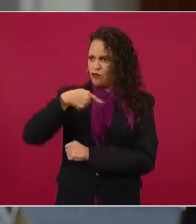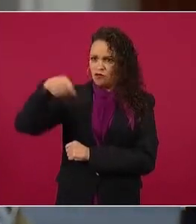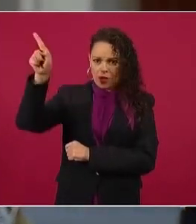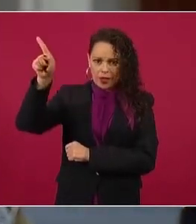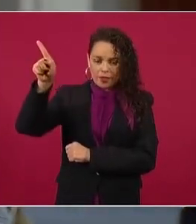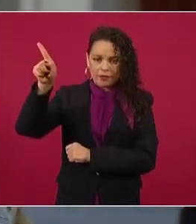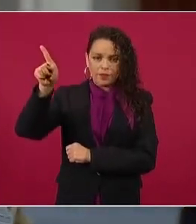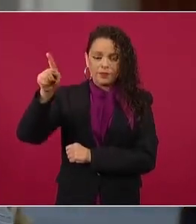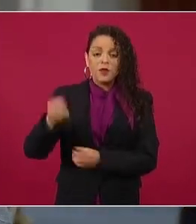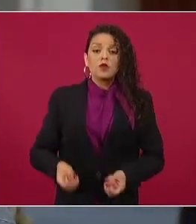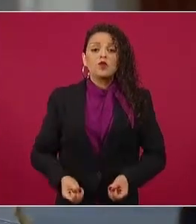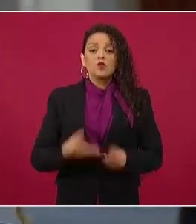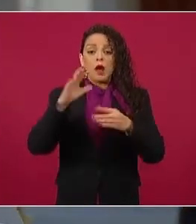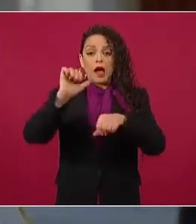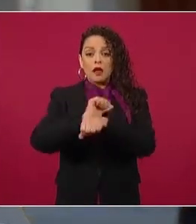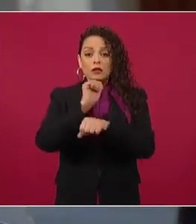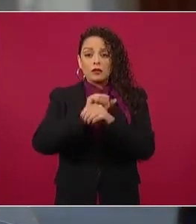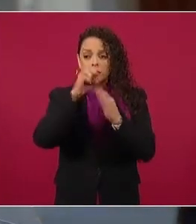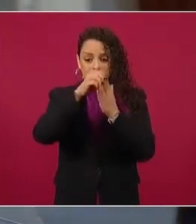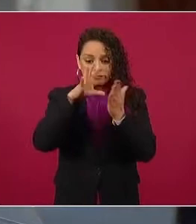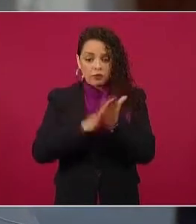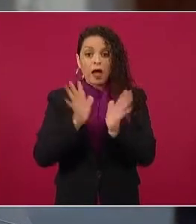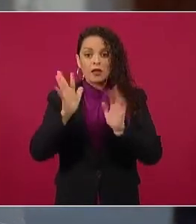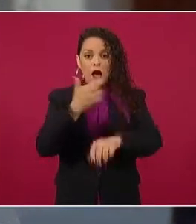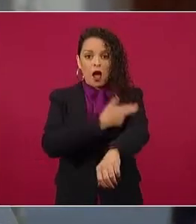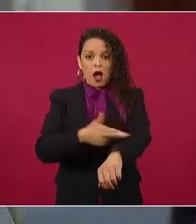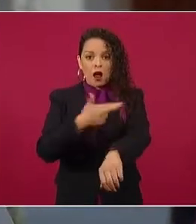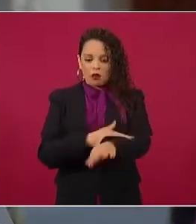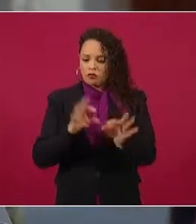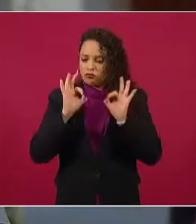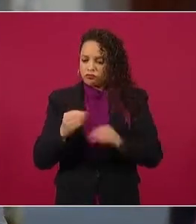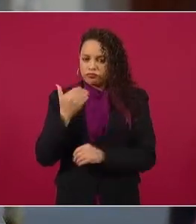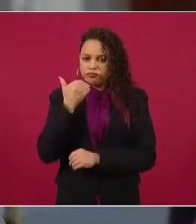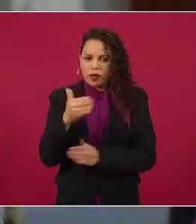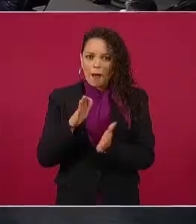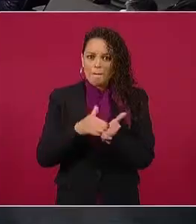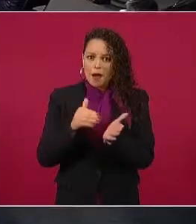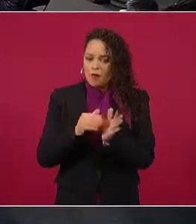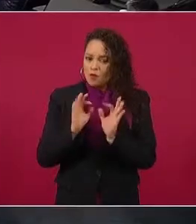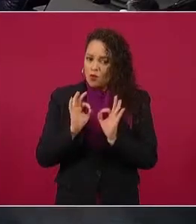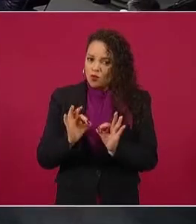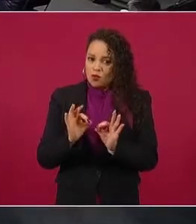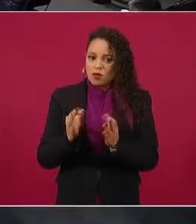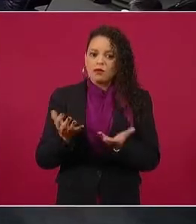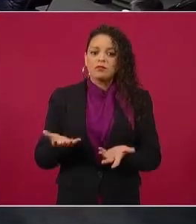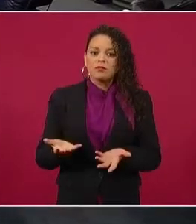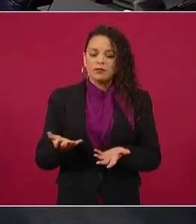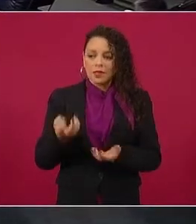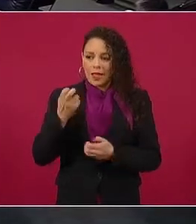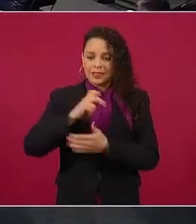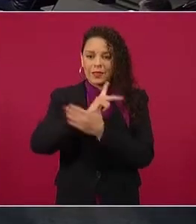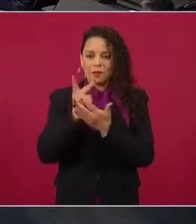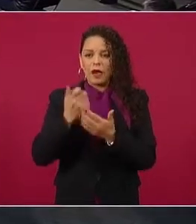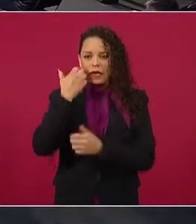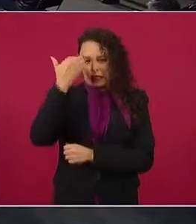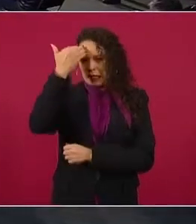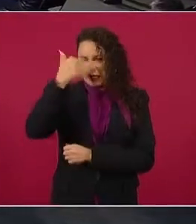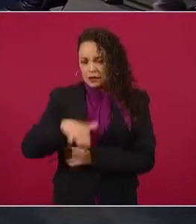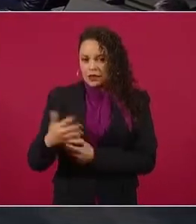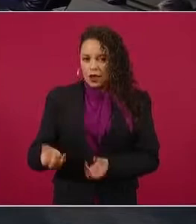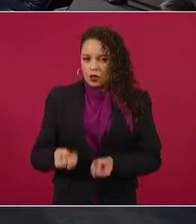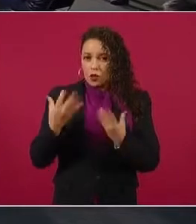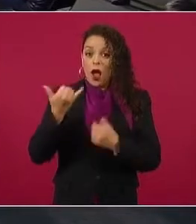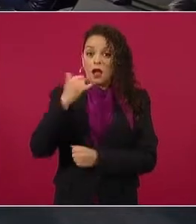de cuántos autos se regularizaron, cuánto ingresó de recursos con el programa piloto y si se va a extender a